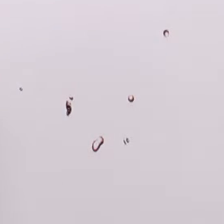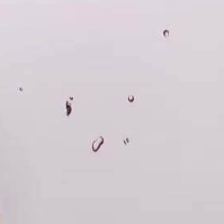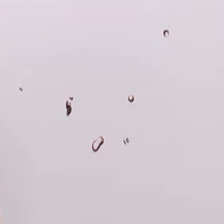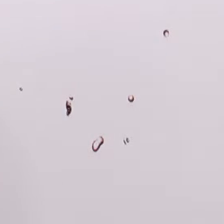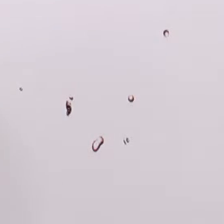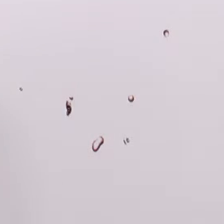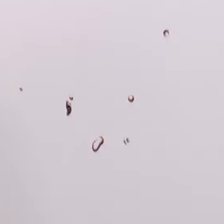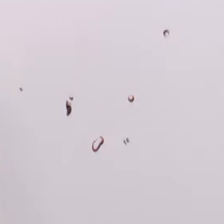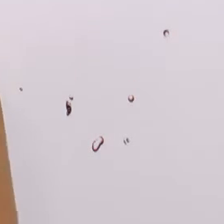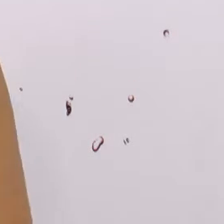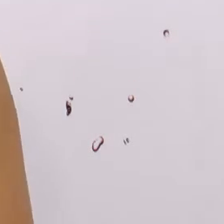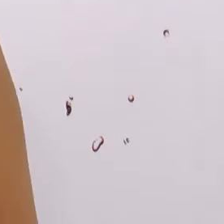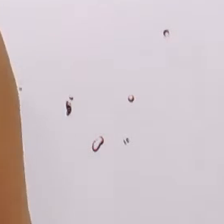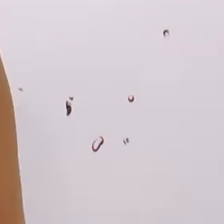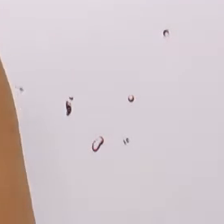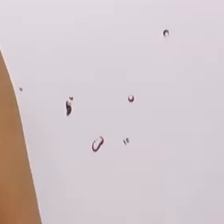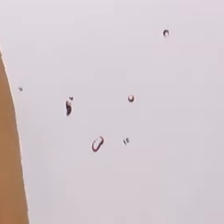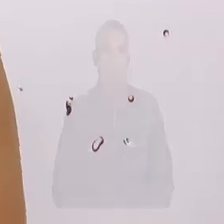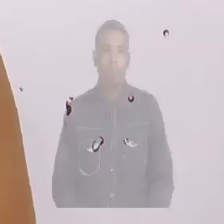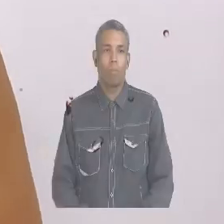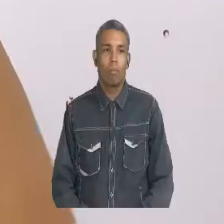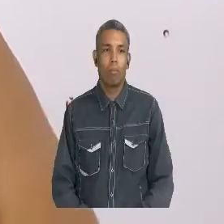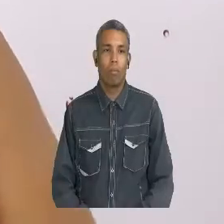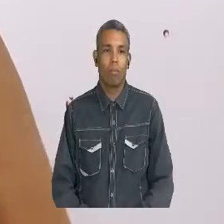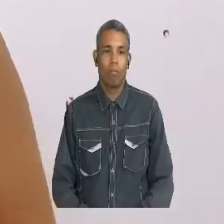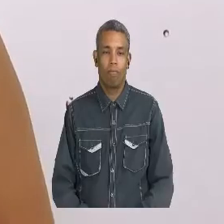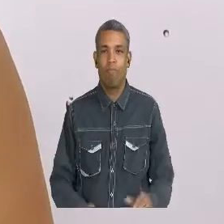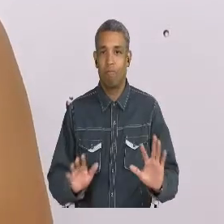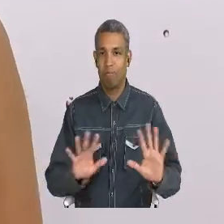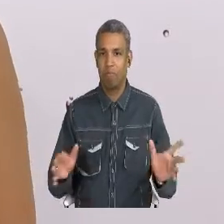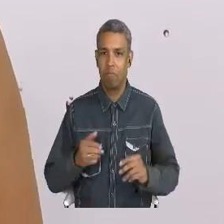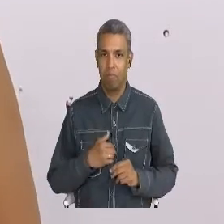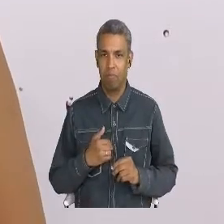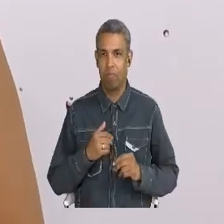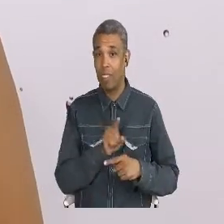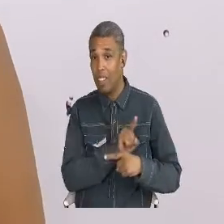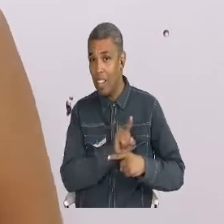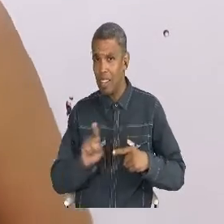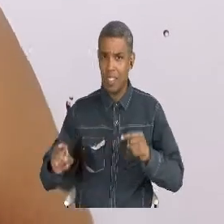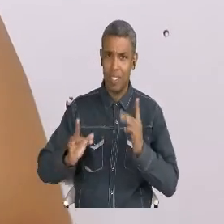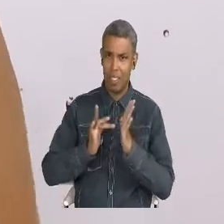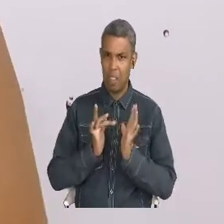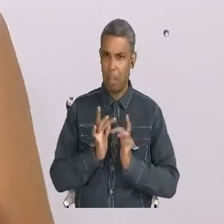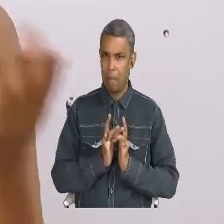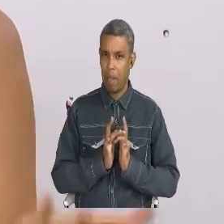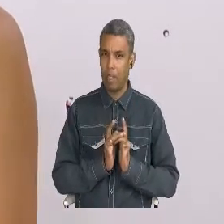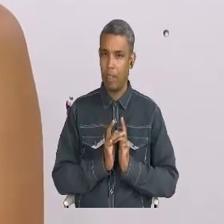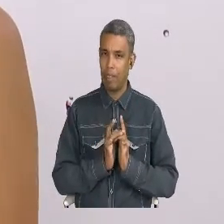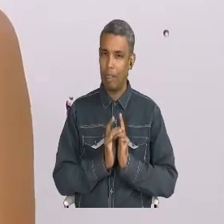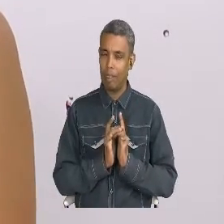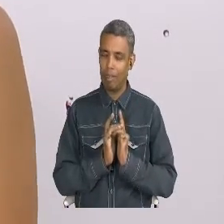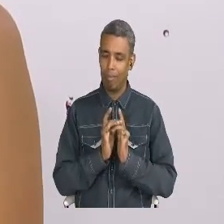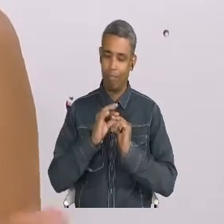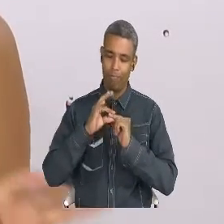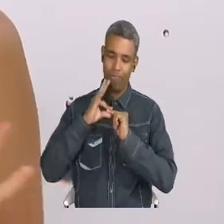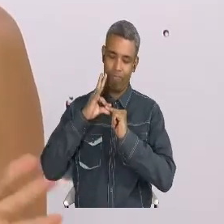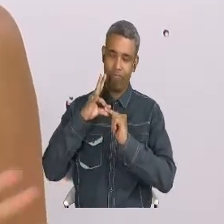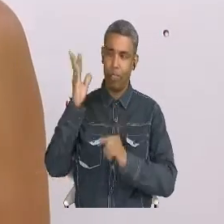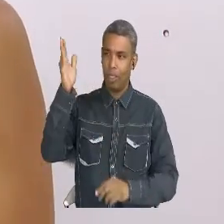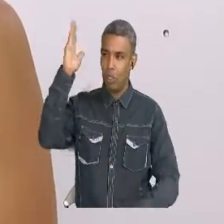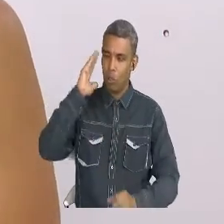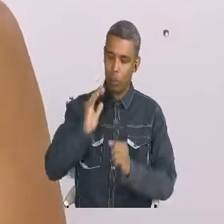Santa, que muchos deberían tomar más bien ahí como para dedicarle ese espacio a Dios, tener esa reconciliación con Dios por las cosas que